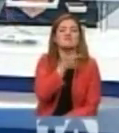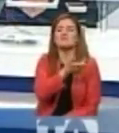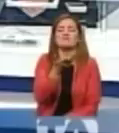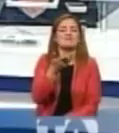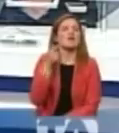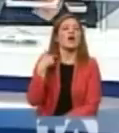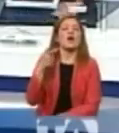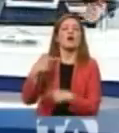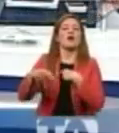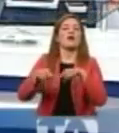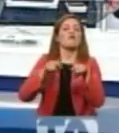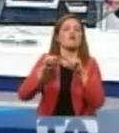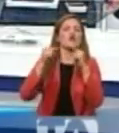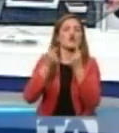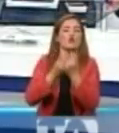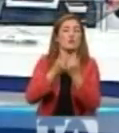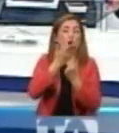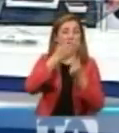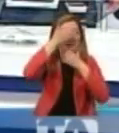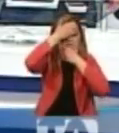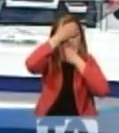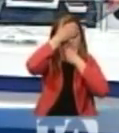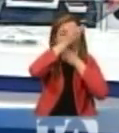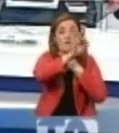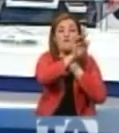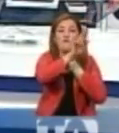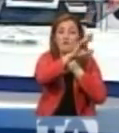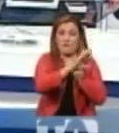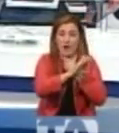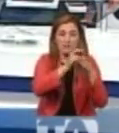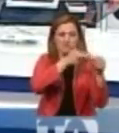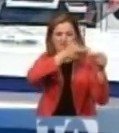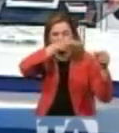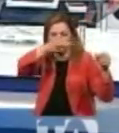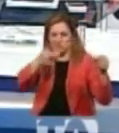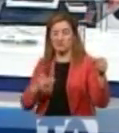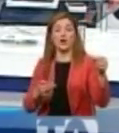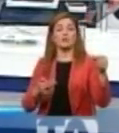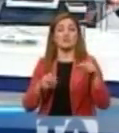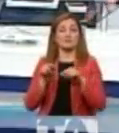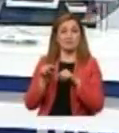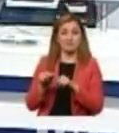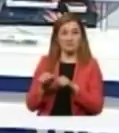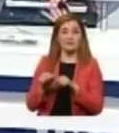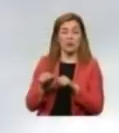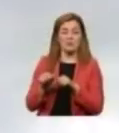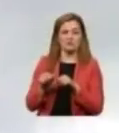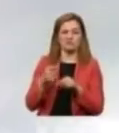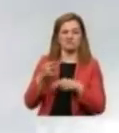Pacífico. Según las autoridades colombianas, alias David fue el enemigo principal de Guacho.